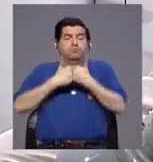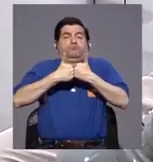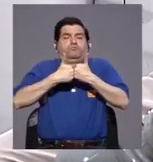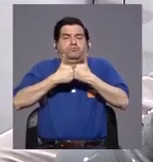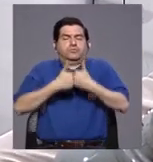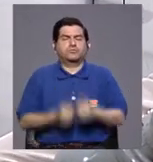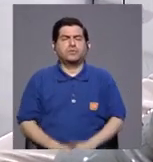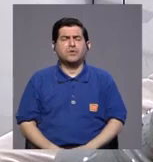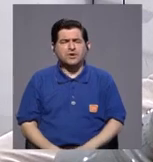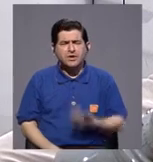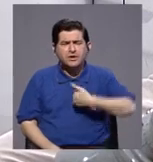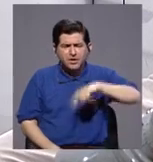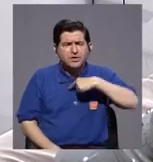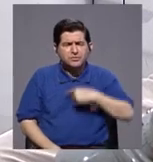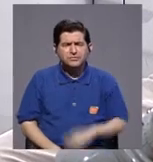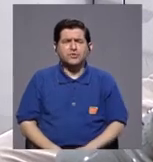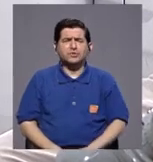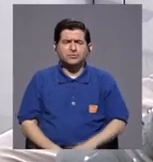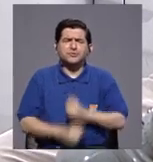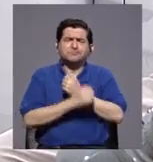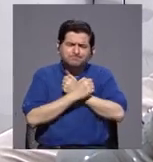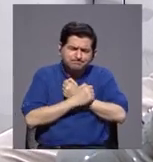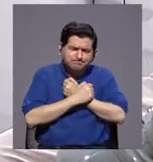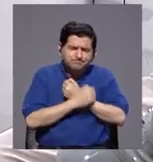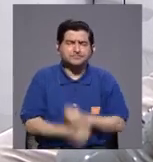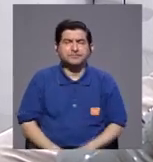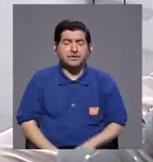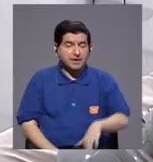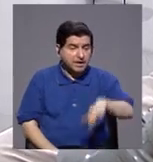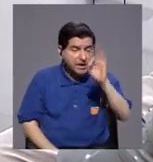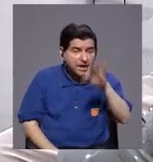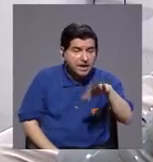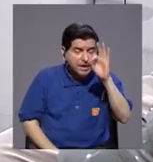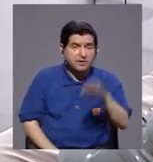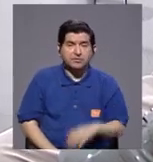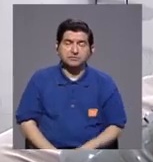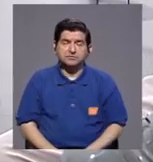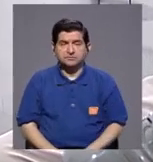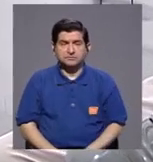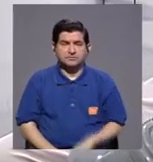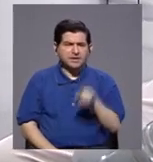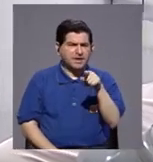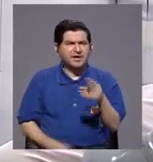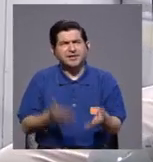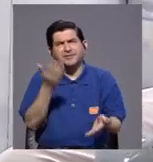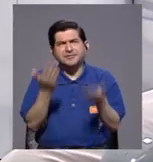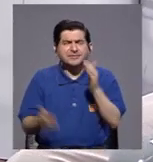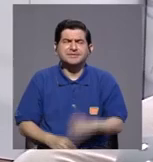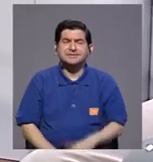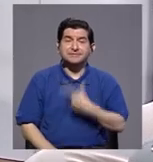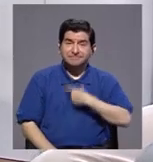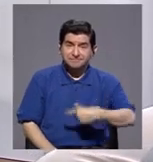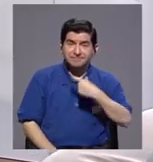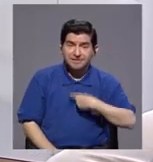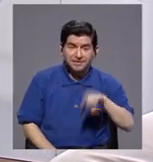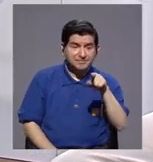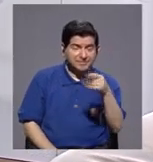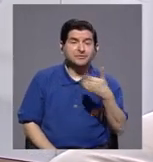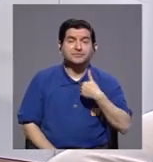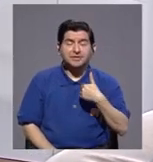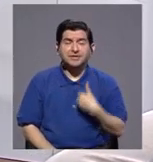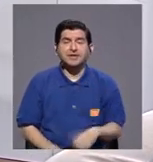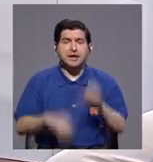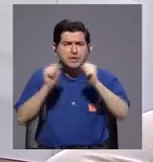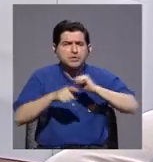también con mucho cariño porque realmente hemos encontrado que hay mucha pues decir así ser de ellos de